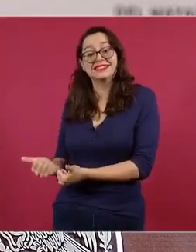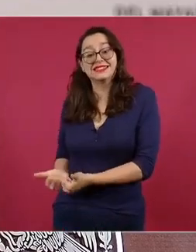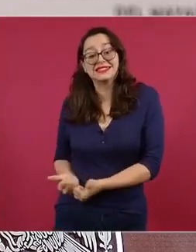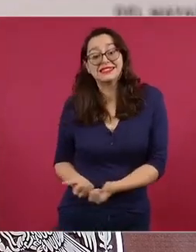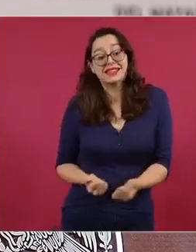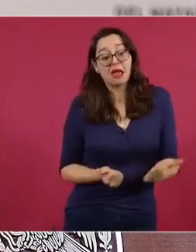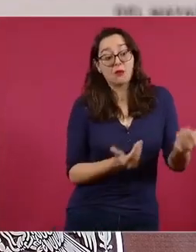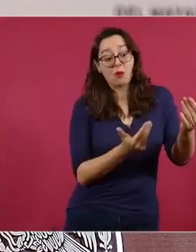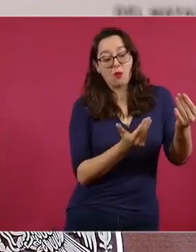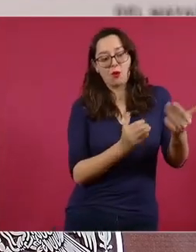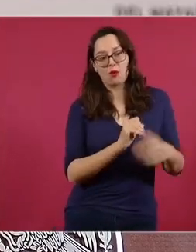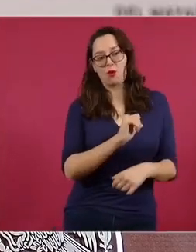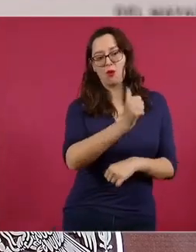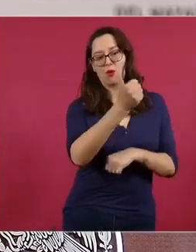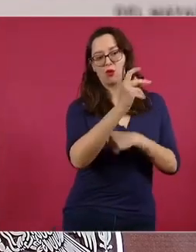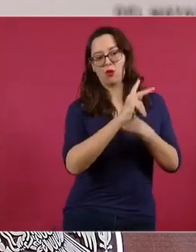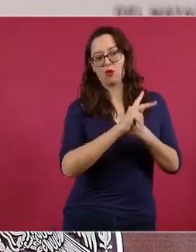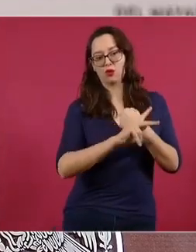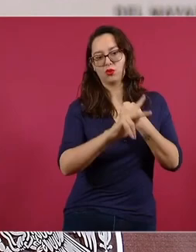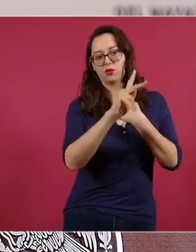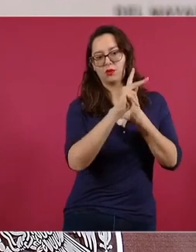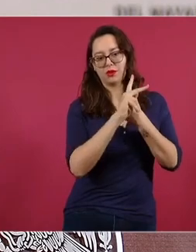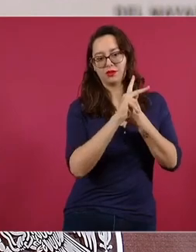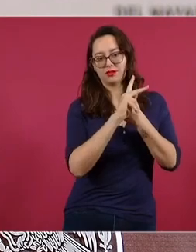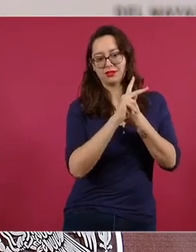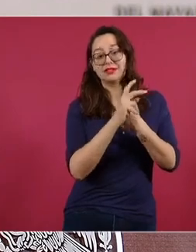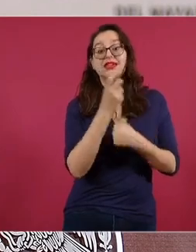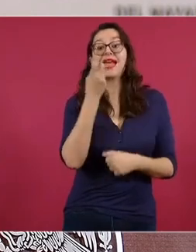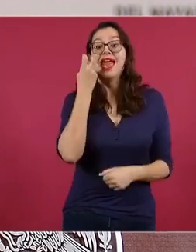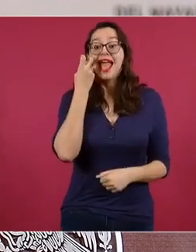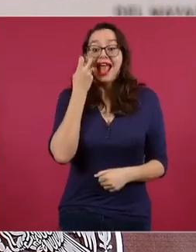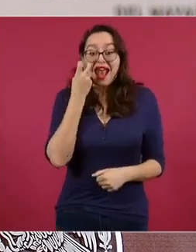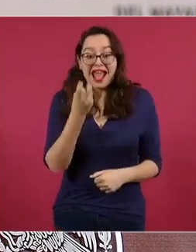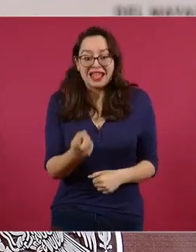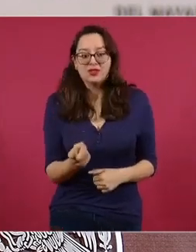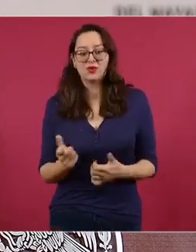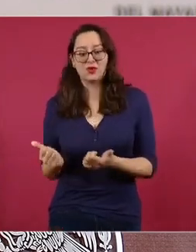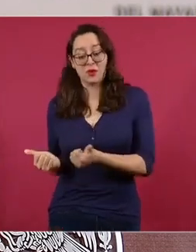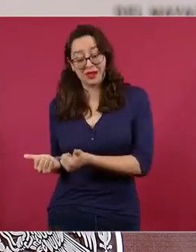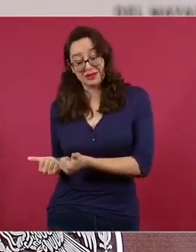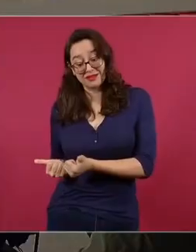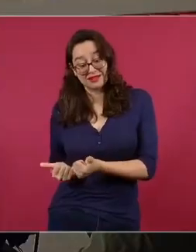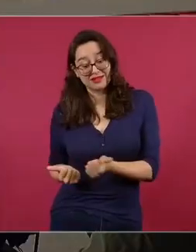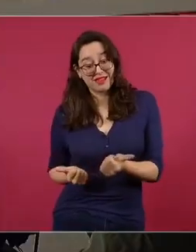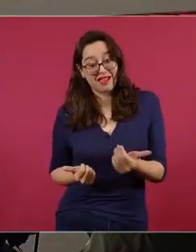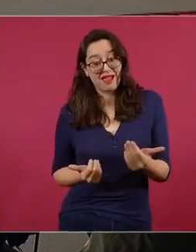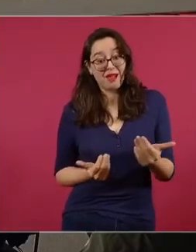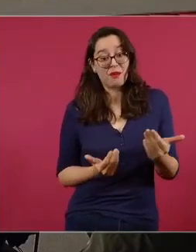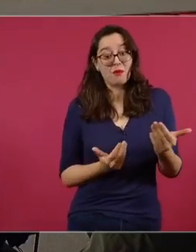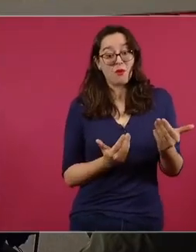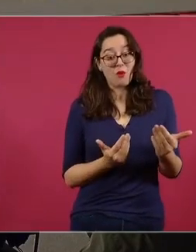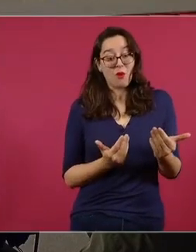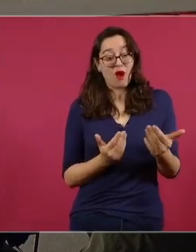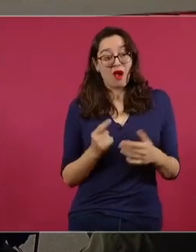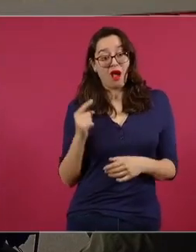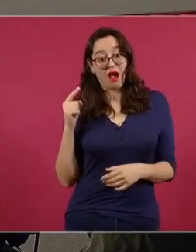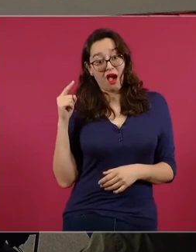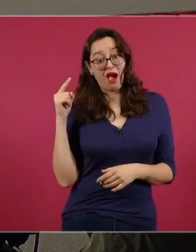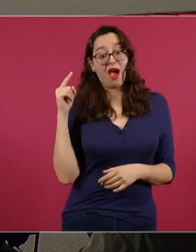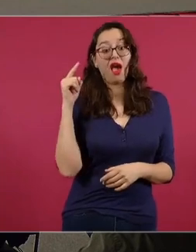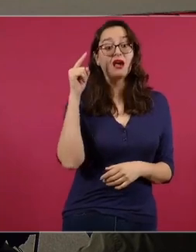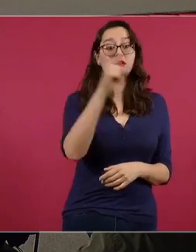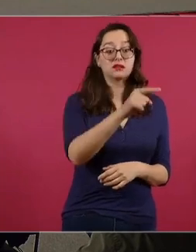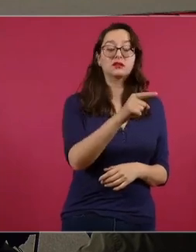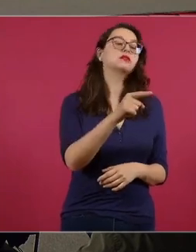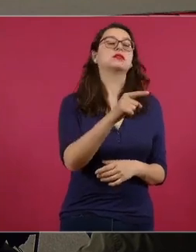triangulación se le entregó una parte de ese dinero a la persona que